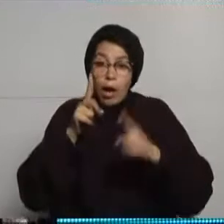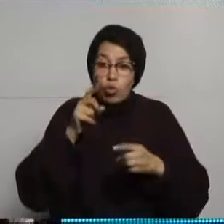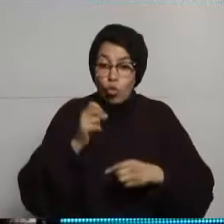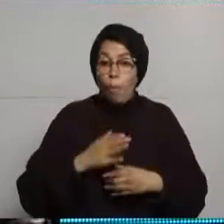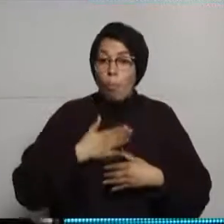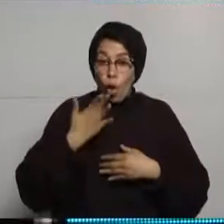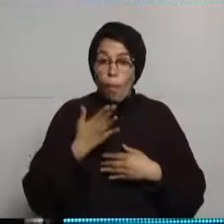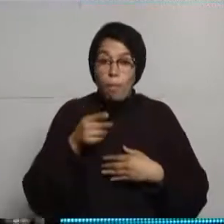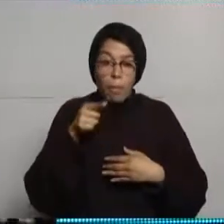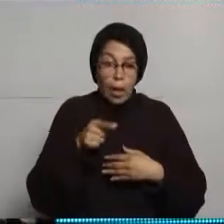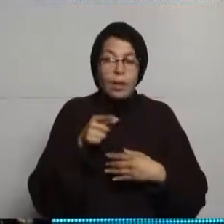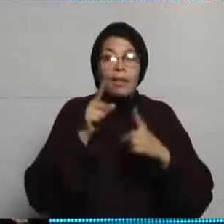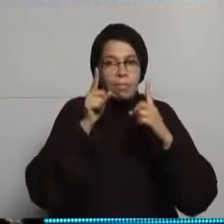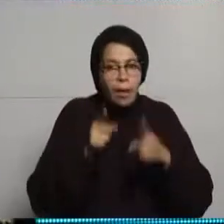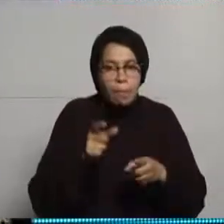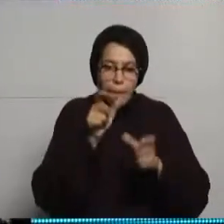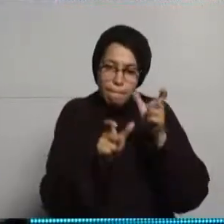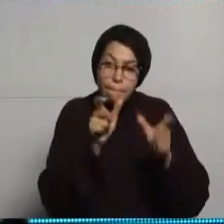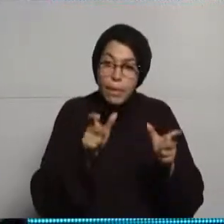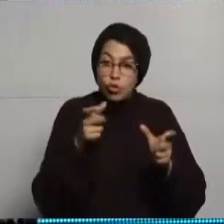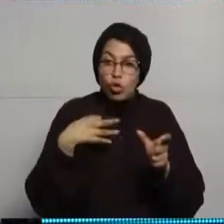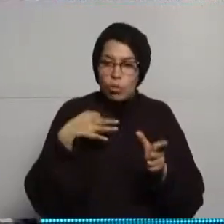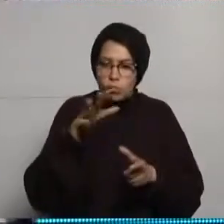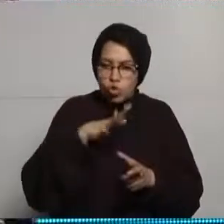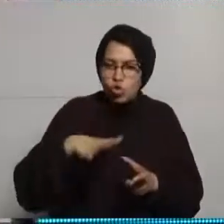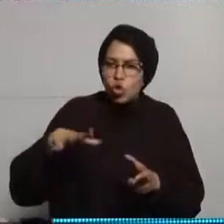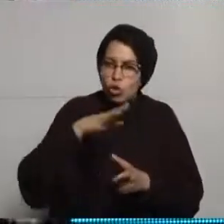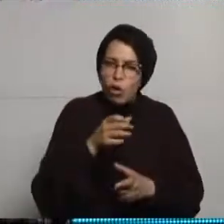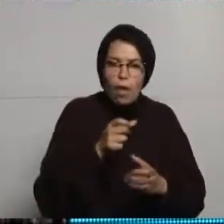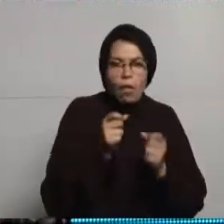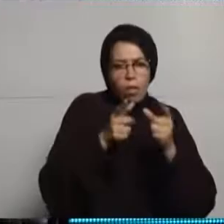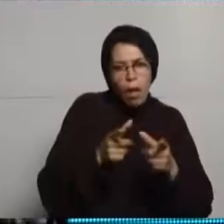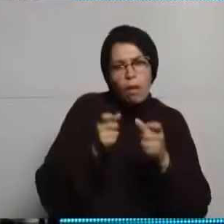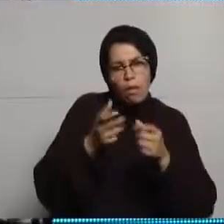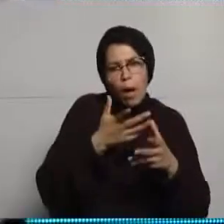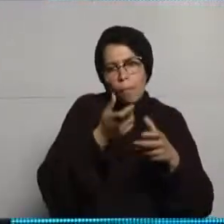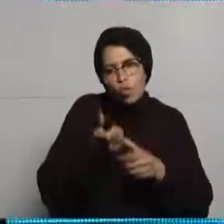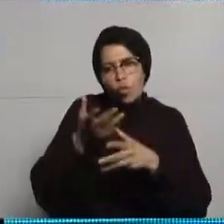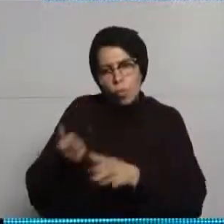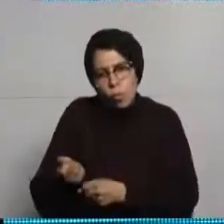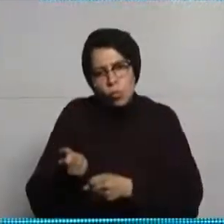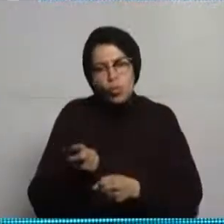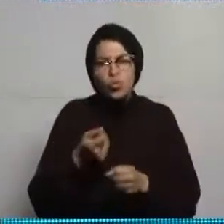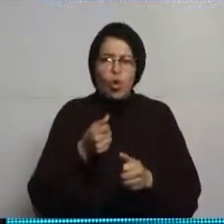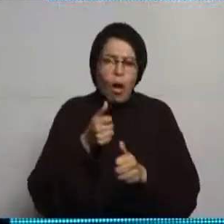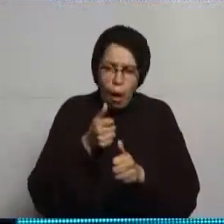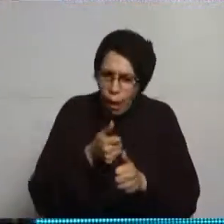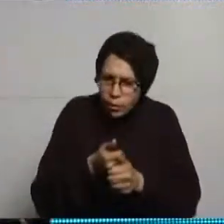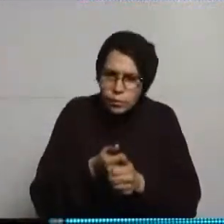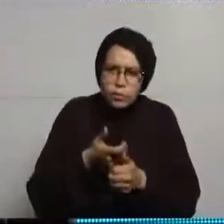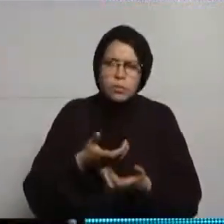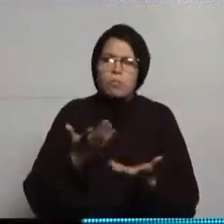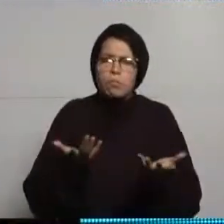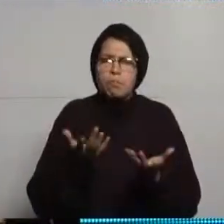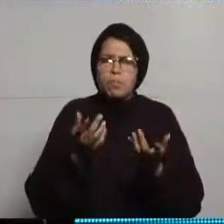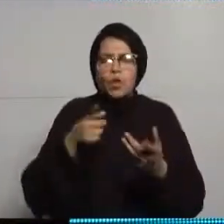iniciativas solidarias y también con un enfoque que apuntaran a la innovación, apuntaran un poco a qué estaba pasando en la sociedad,